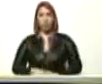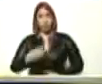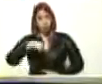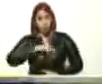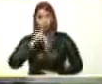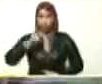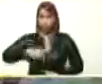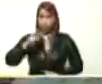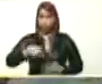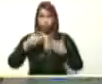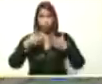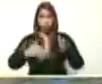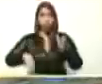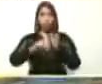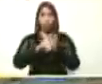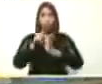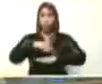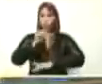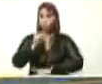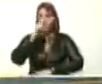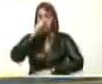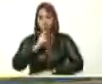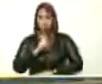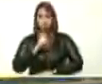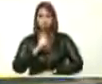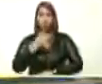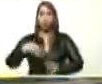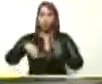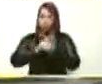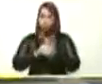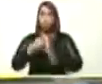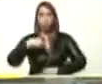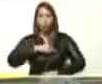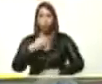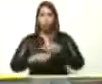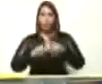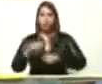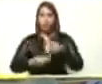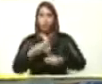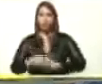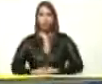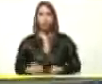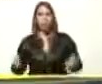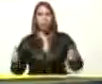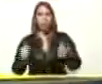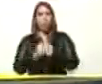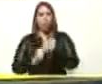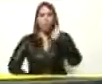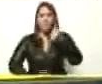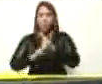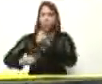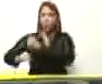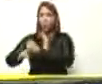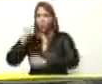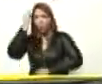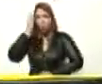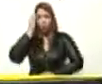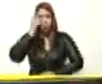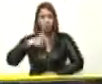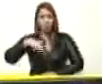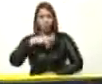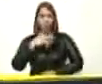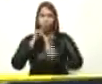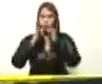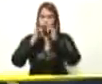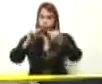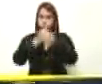activarlo en algún momento del año, lo activaremos con el apoyo y la conciencia del pueblo. Lo ratifico aquí.